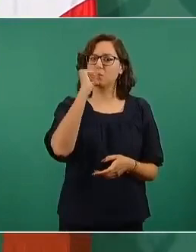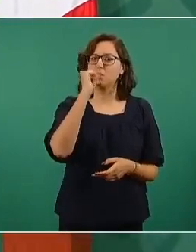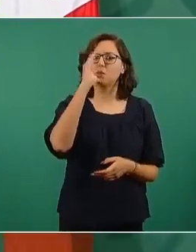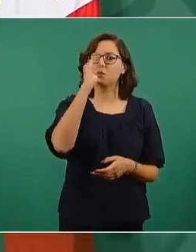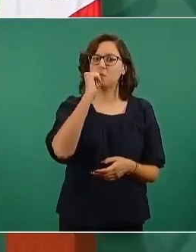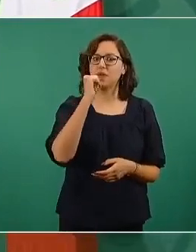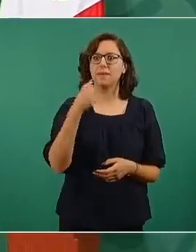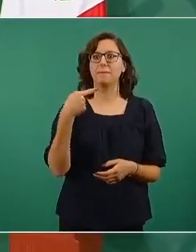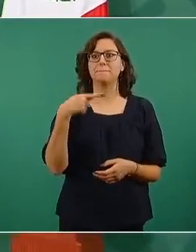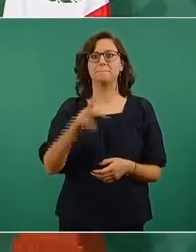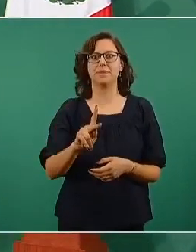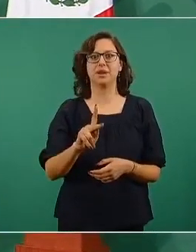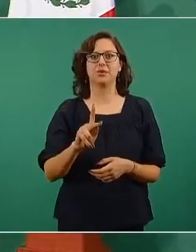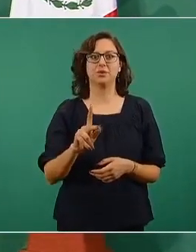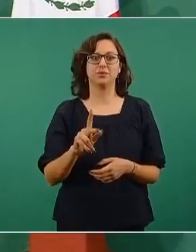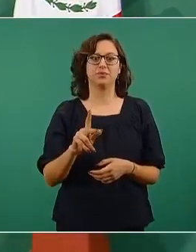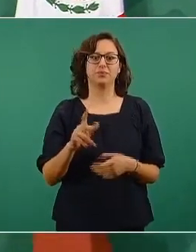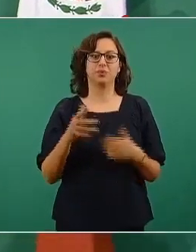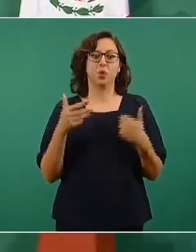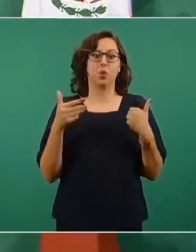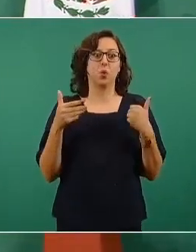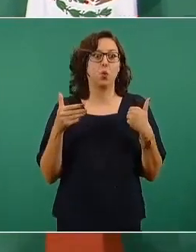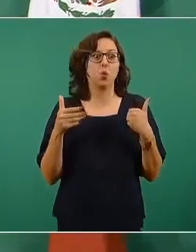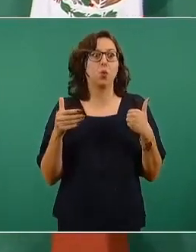la pandemia